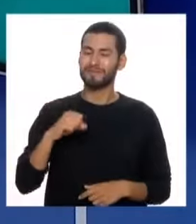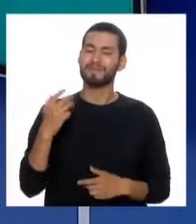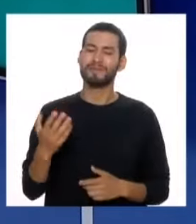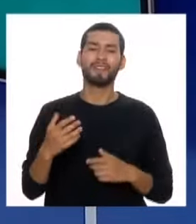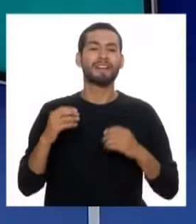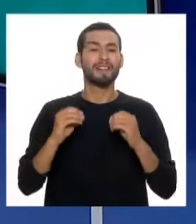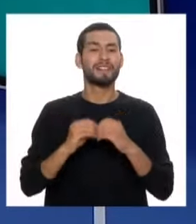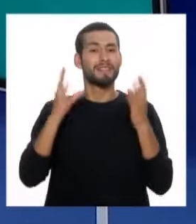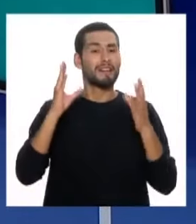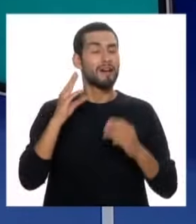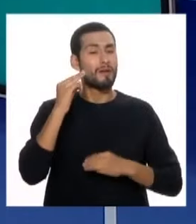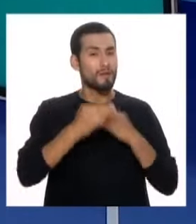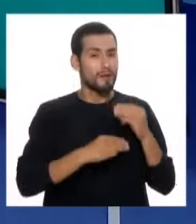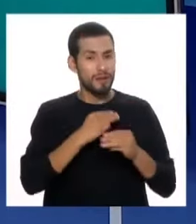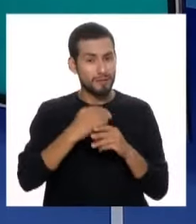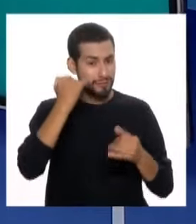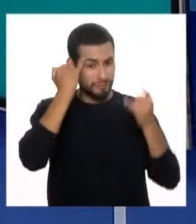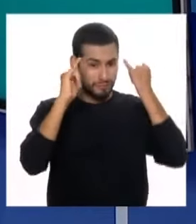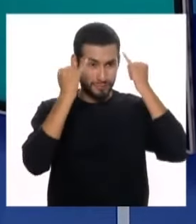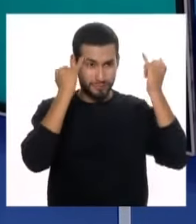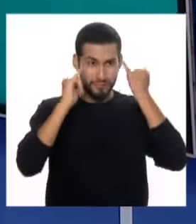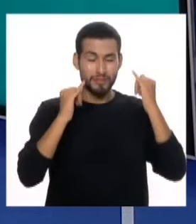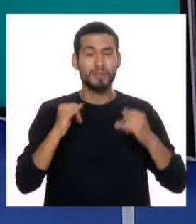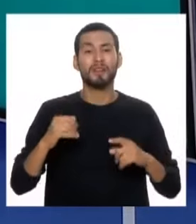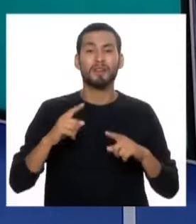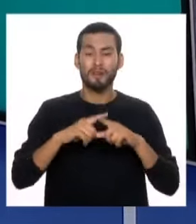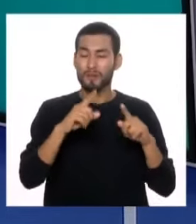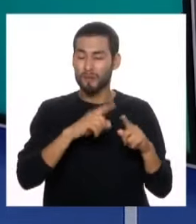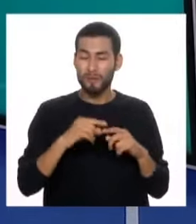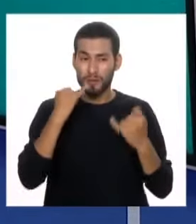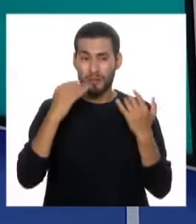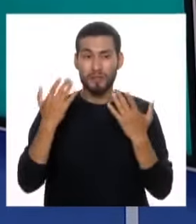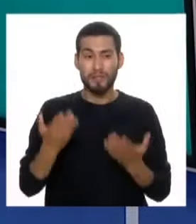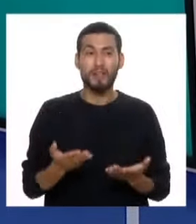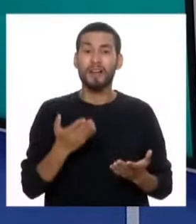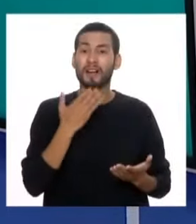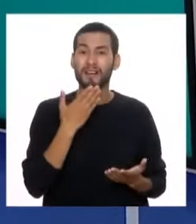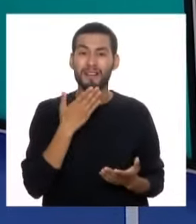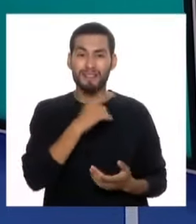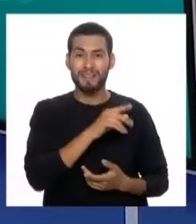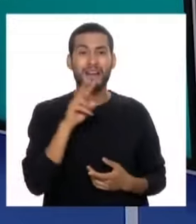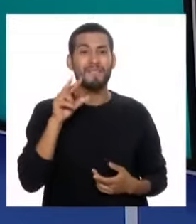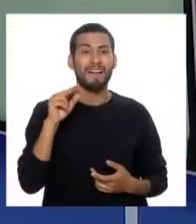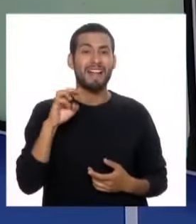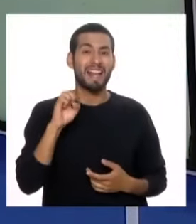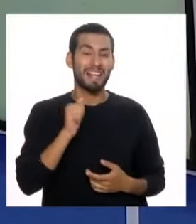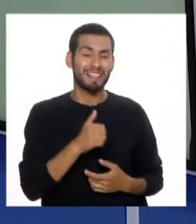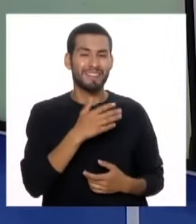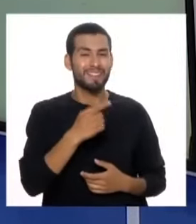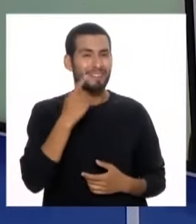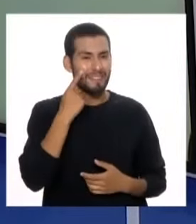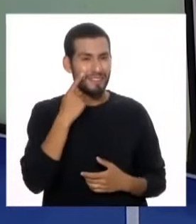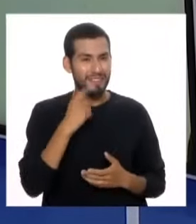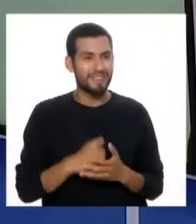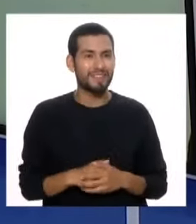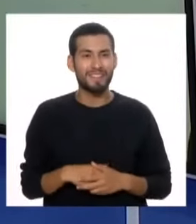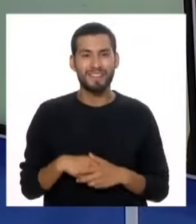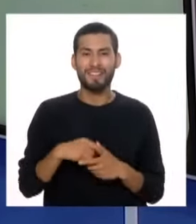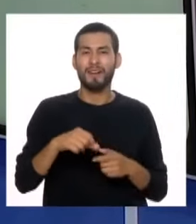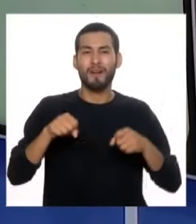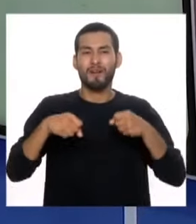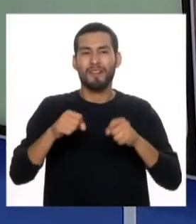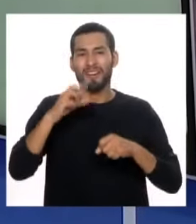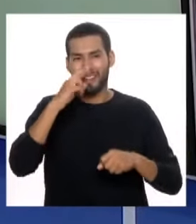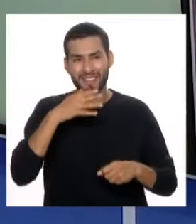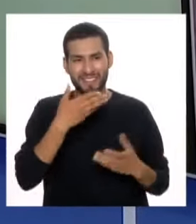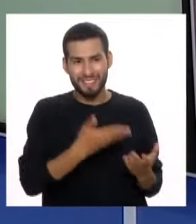Día Mundial de la Creatividad y la Innovación y nuestra queridísima Vanesita, más conocida como Moto Ratón,